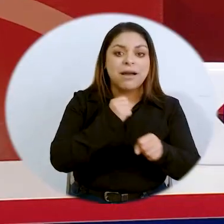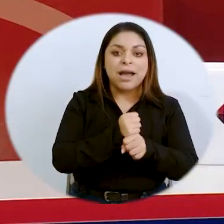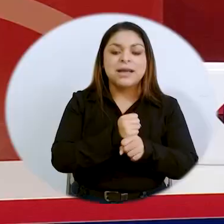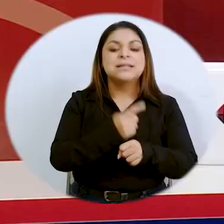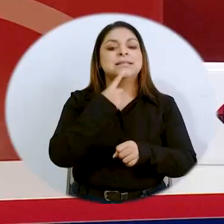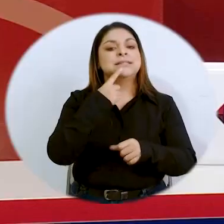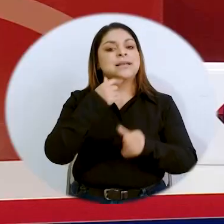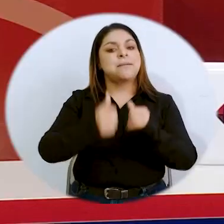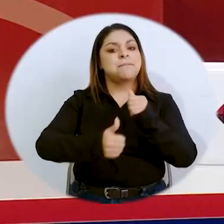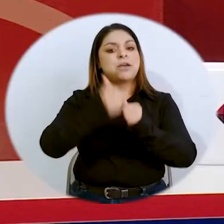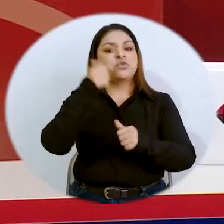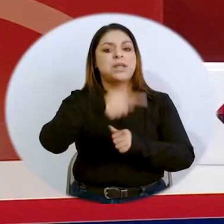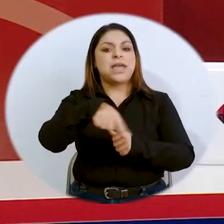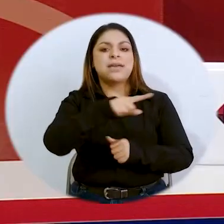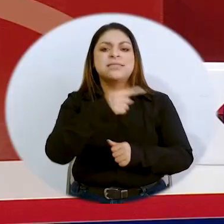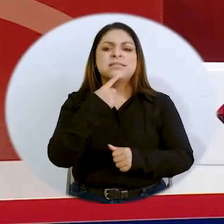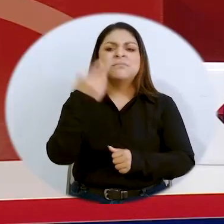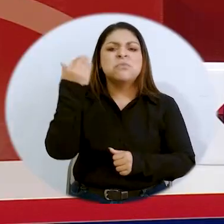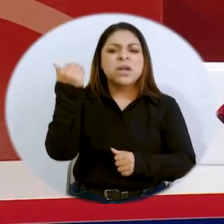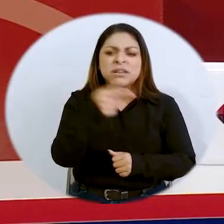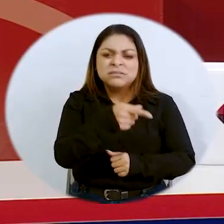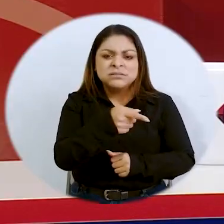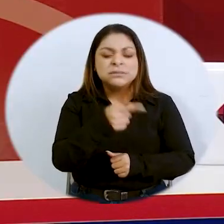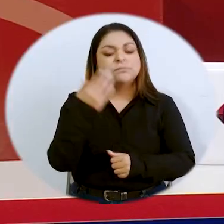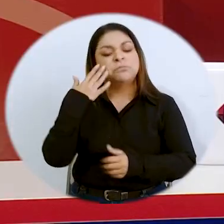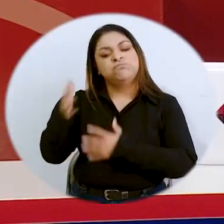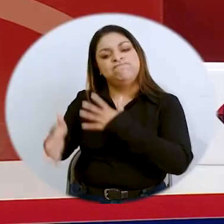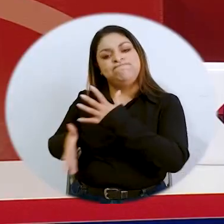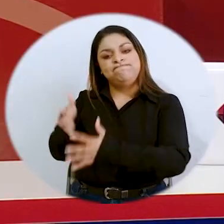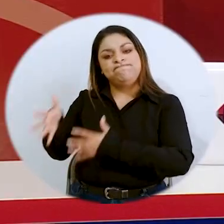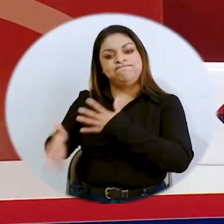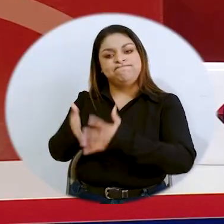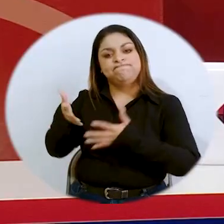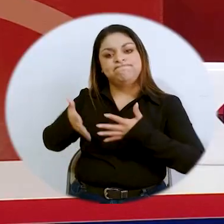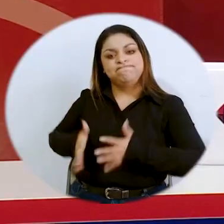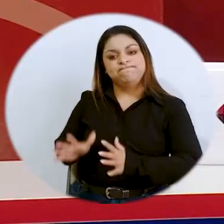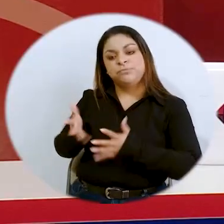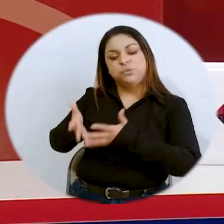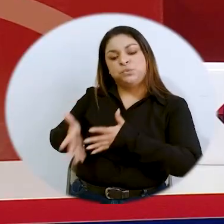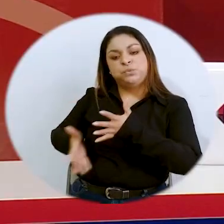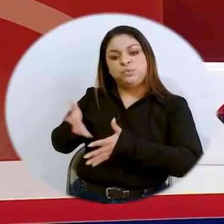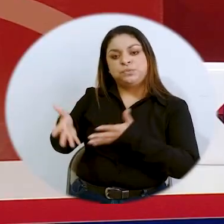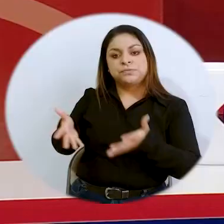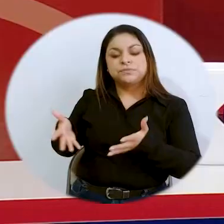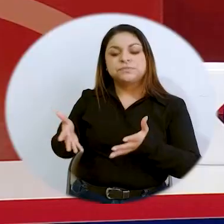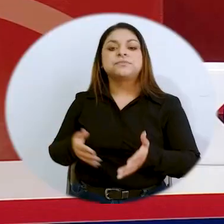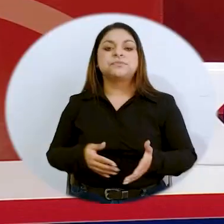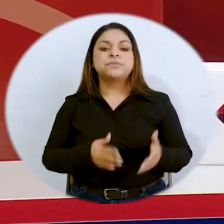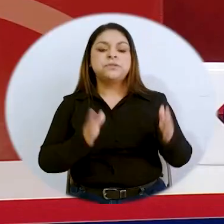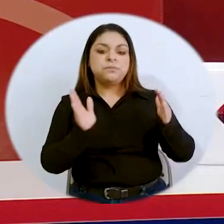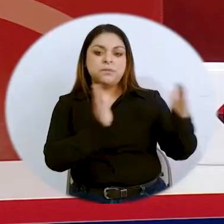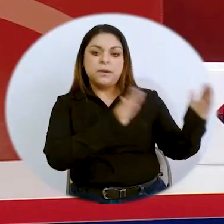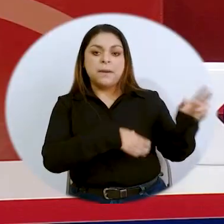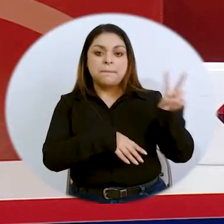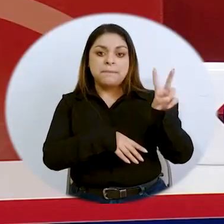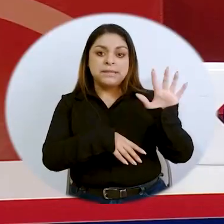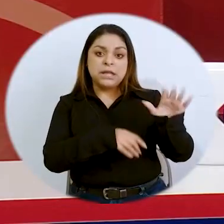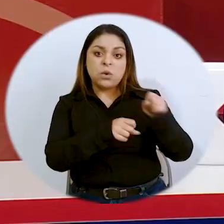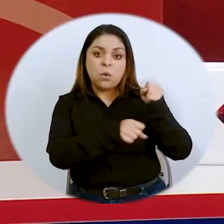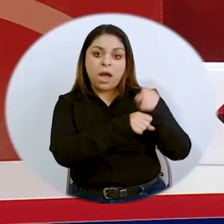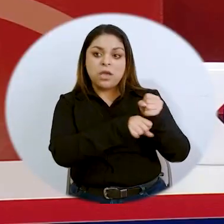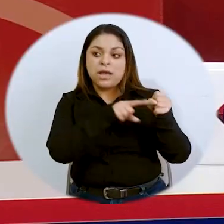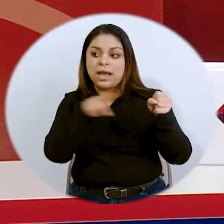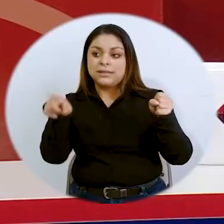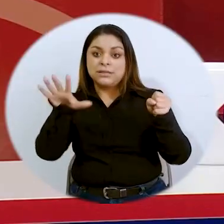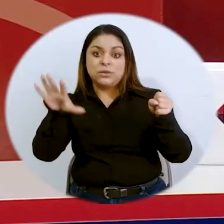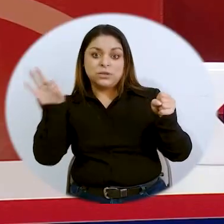laboral, la mayoría indica que está fuera del mercado por labores de cuidado. Si desagregamos solamente las mujeres de 25